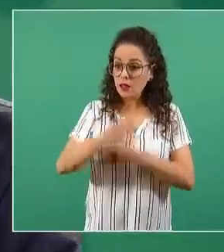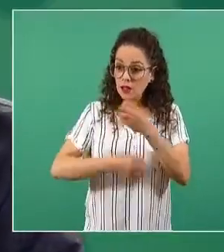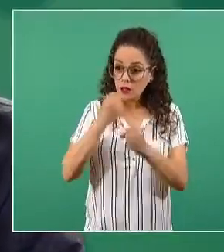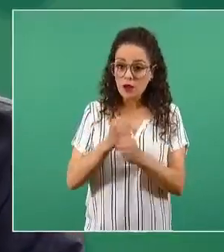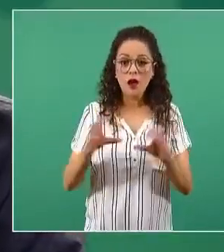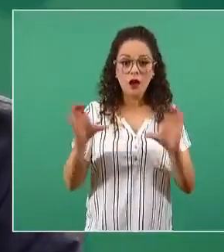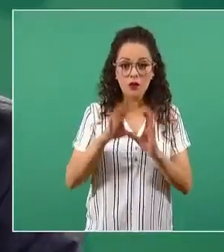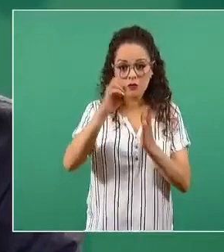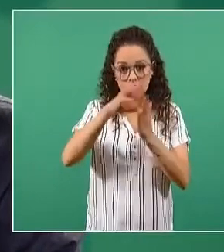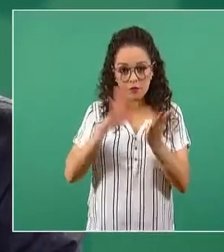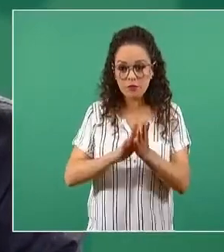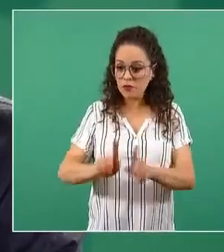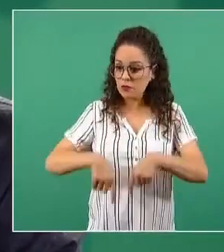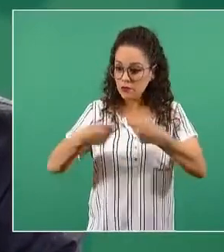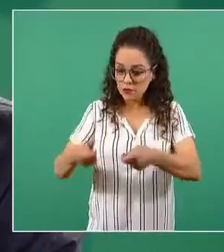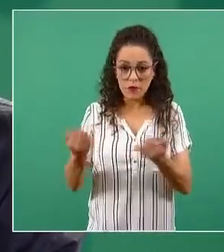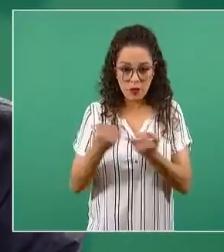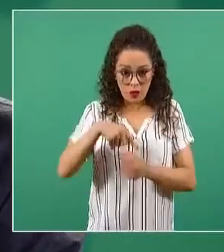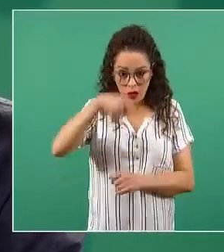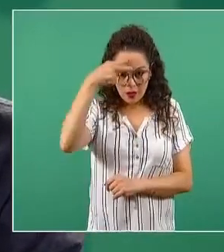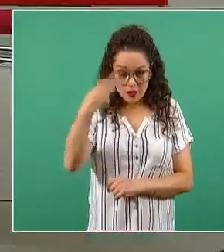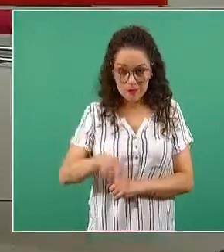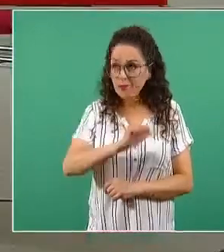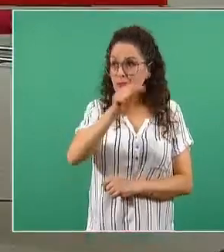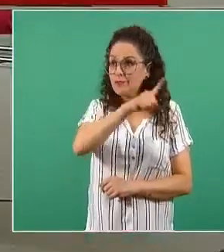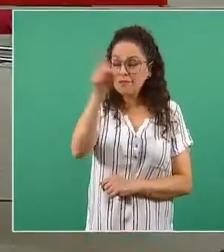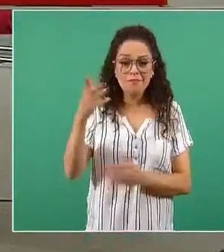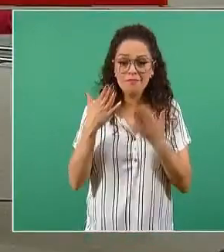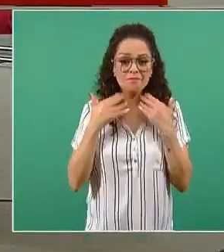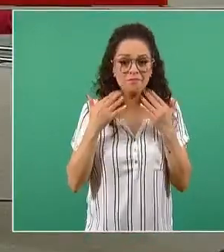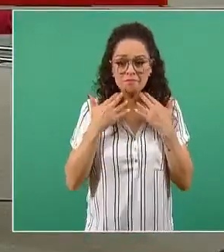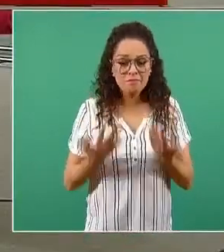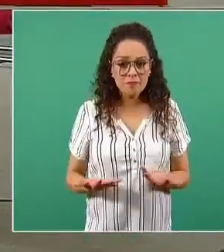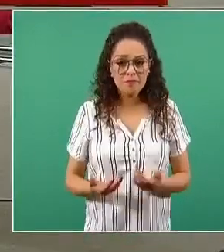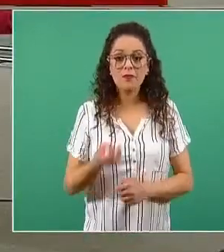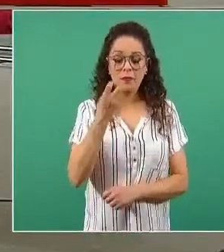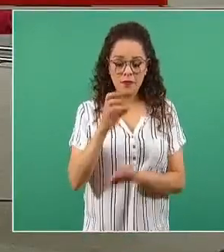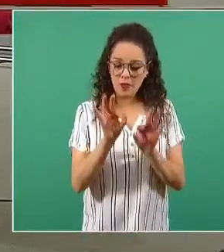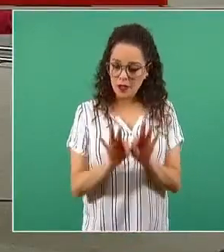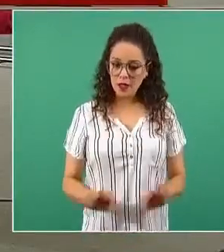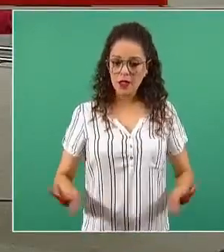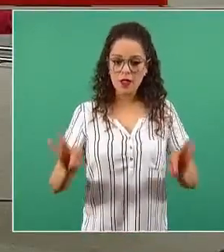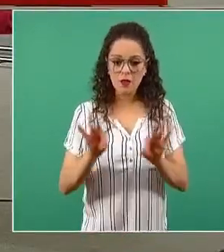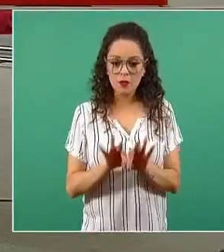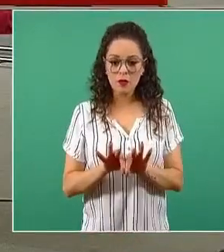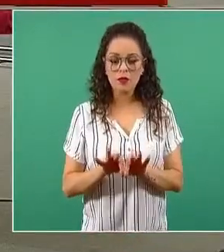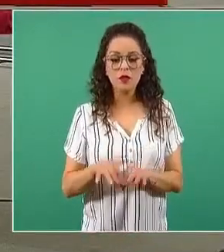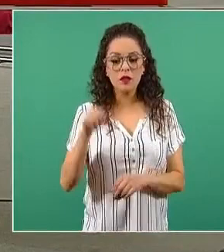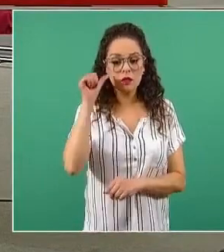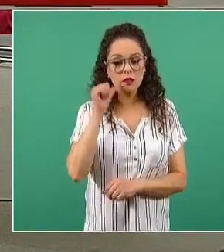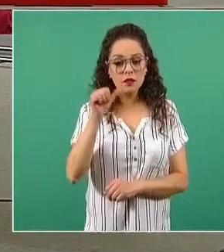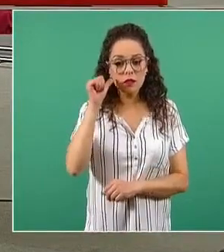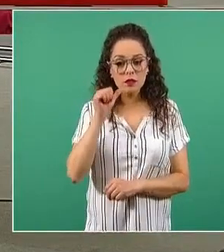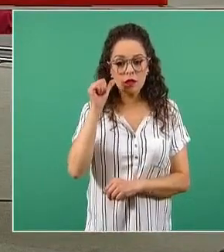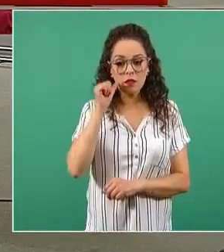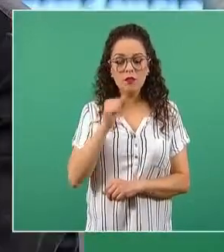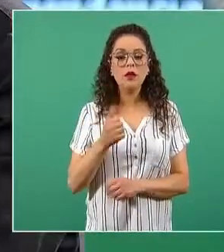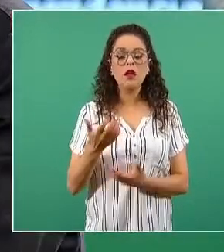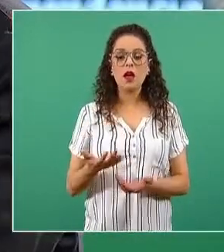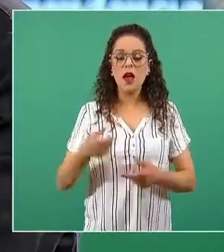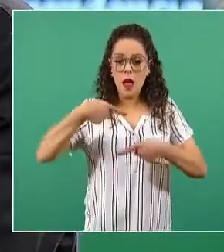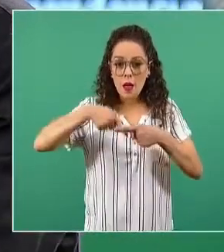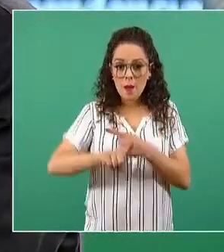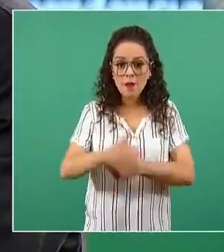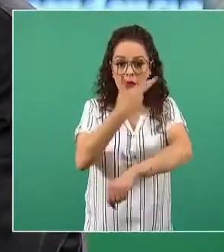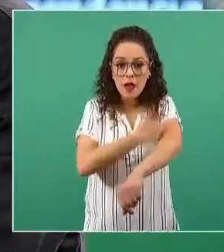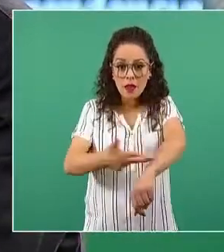México. Y lo que era impresionante es que esa renovación del registro sanitario se hacía como si no hubiera antecedentes.